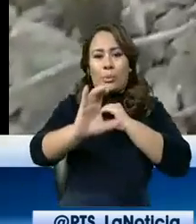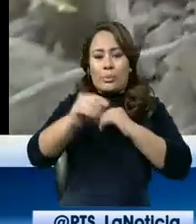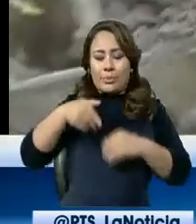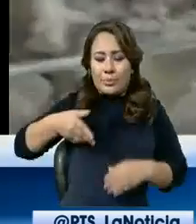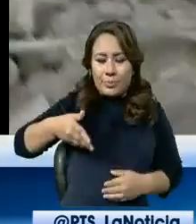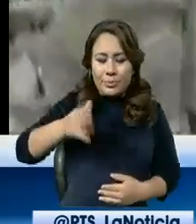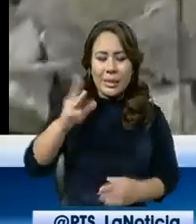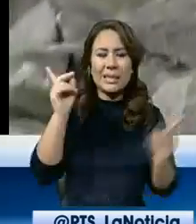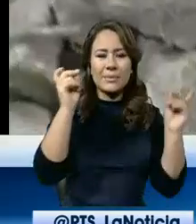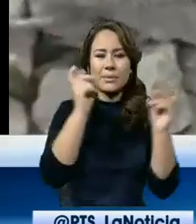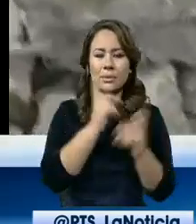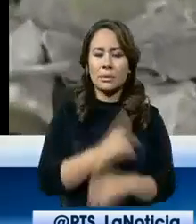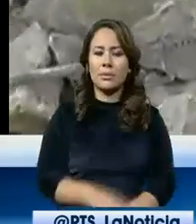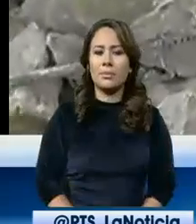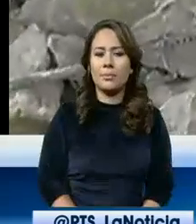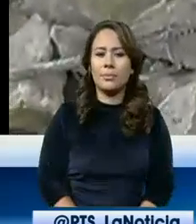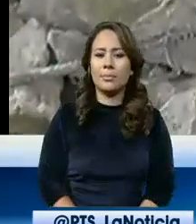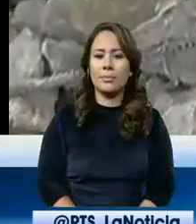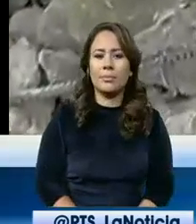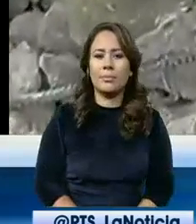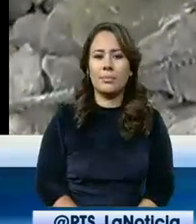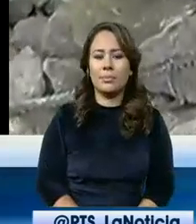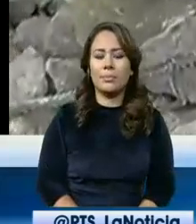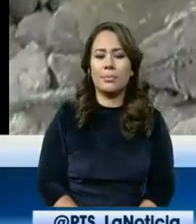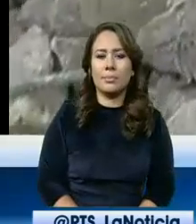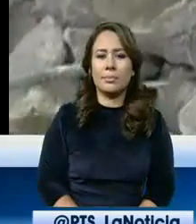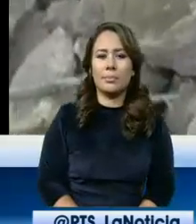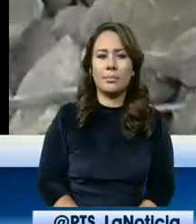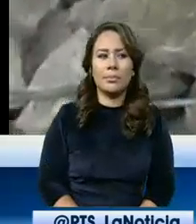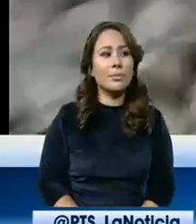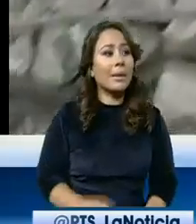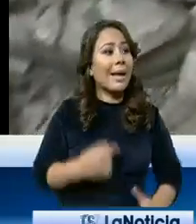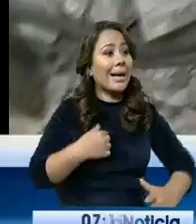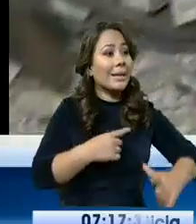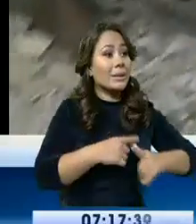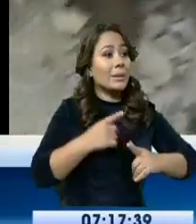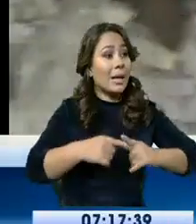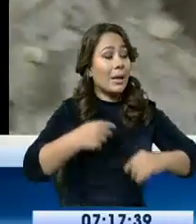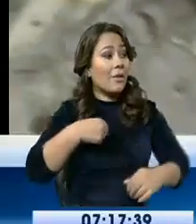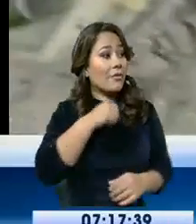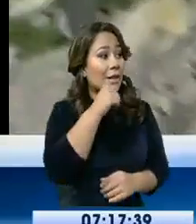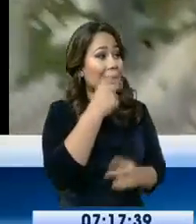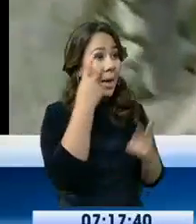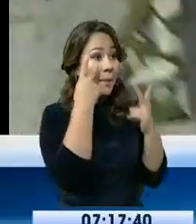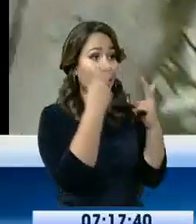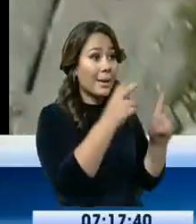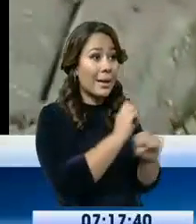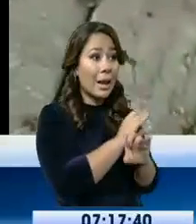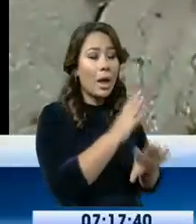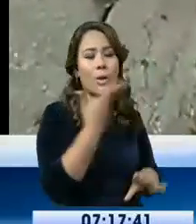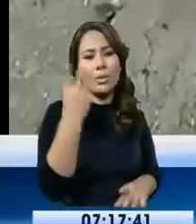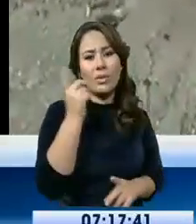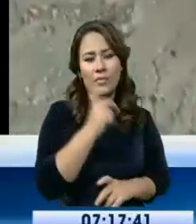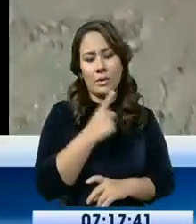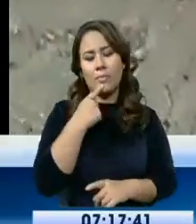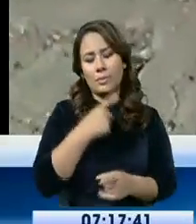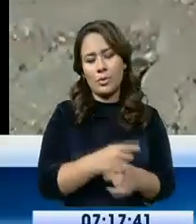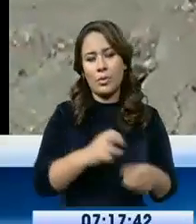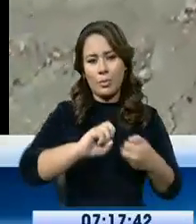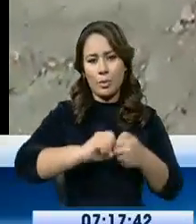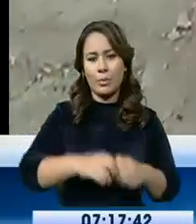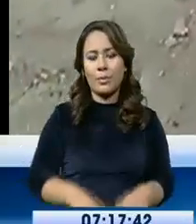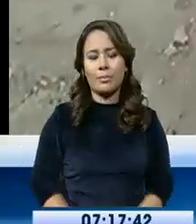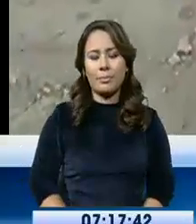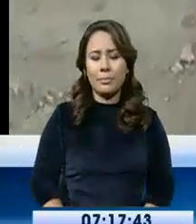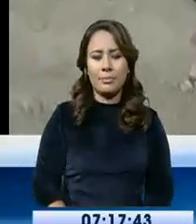buses. Entonces, más que nada a veces la visibilidad no hay mucha y parece que eso está